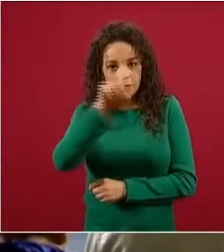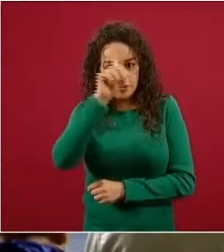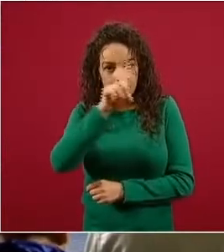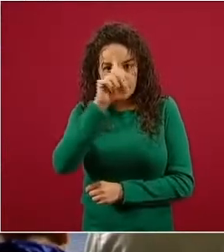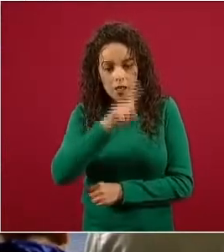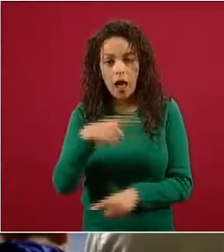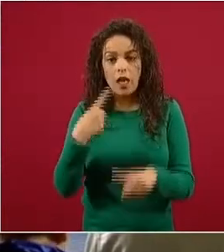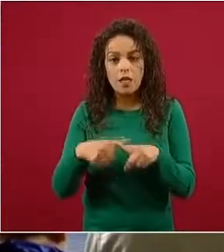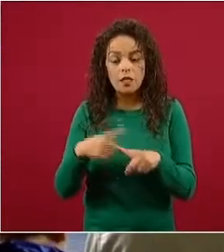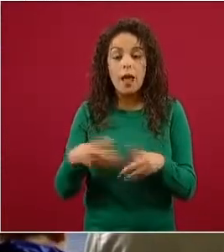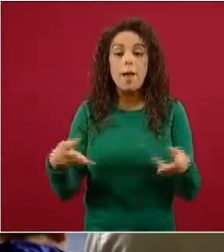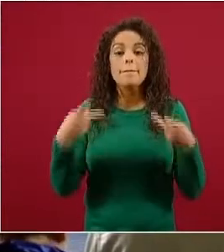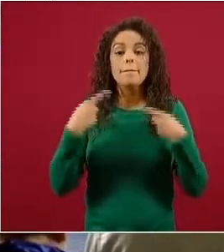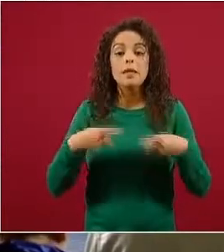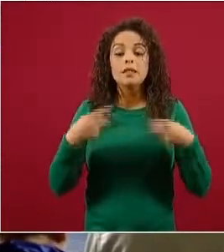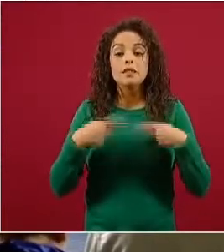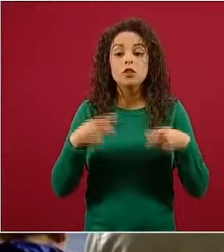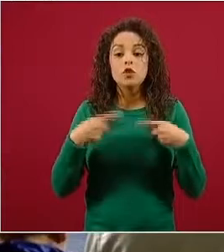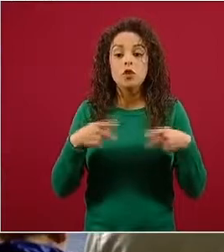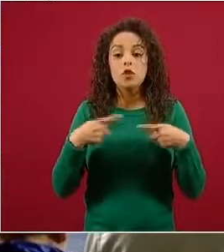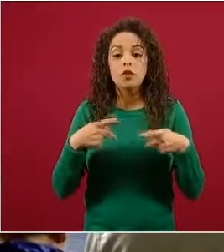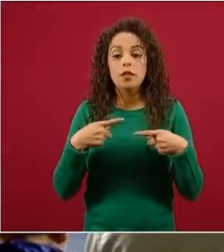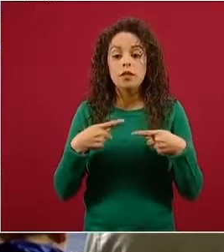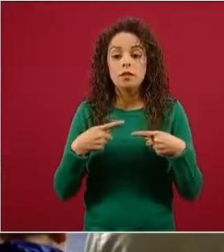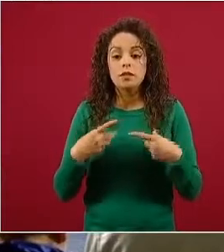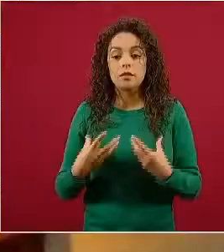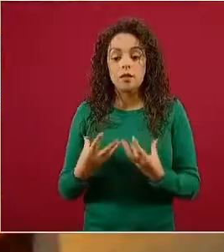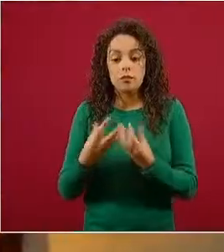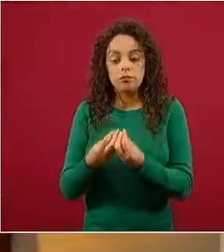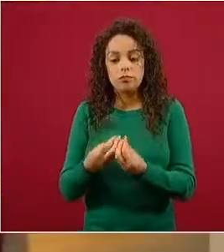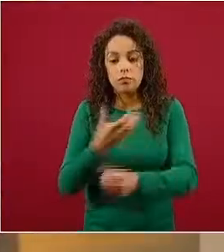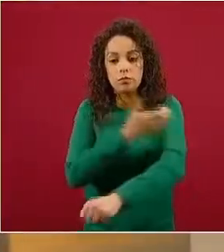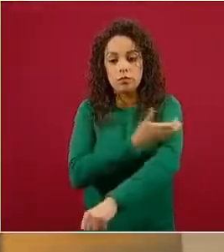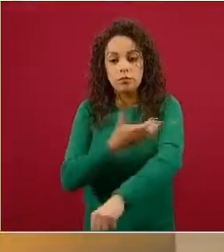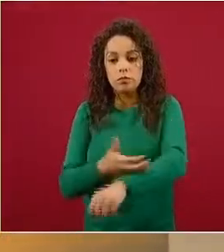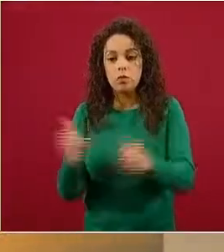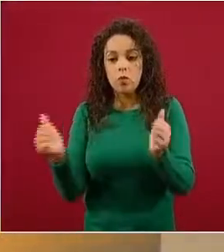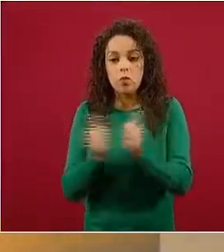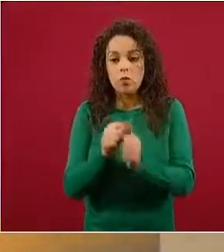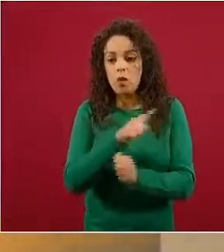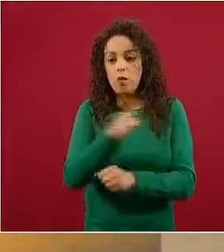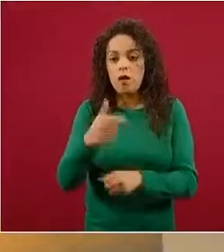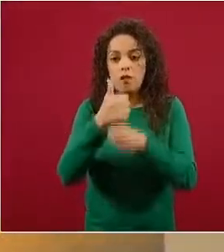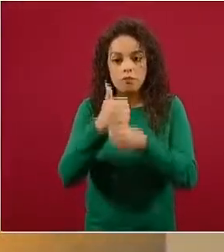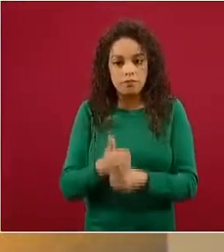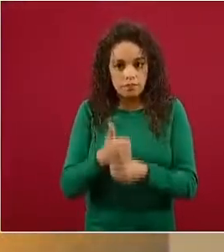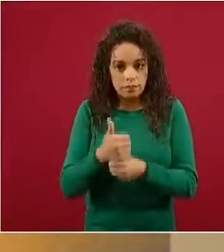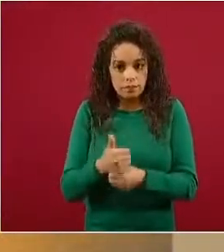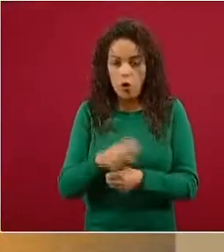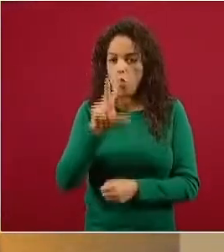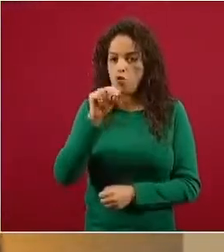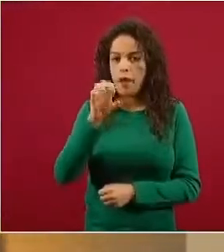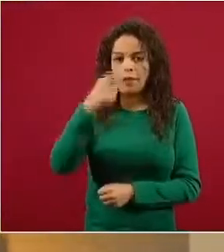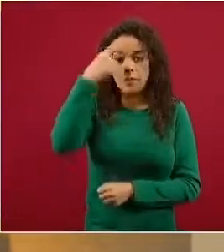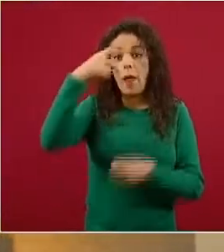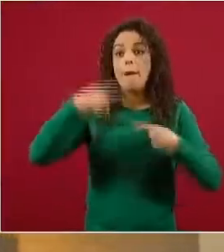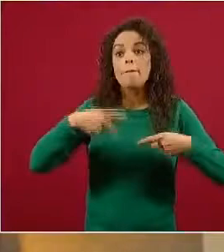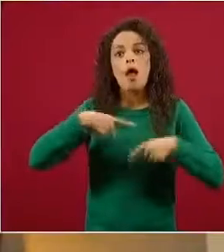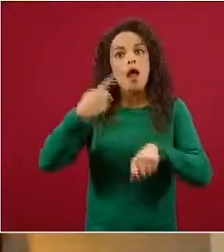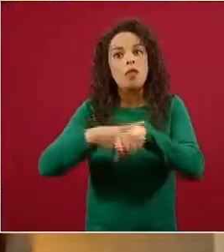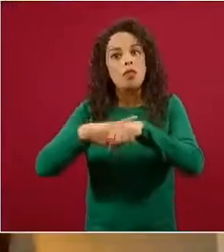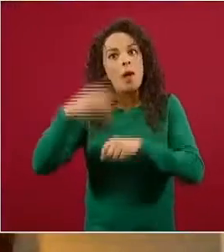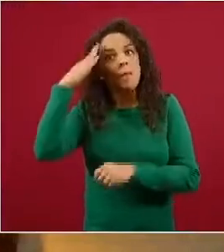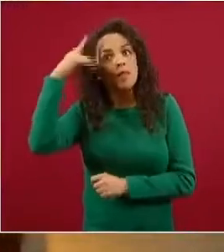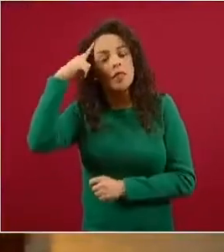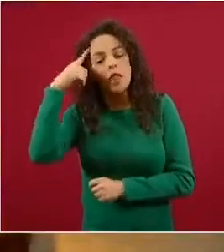de atención, donde muchas veces se restringía el acceso por prevención de infección, por